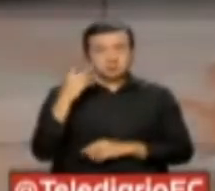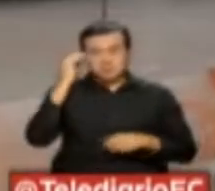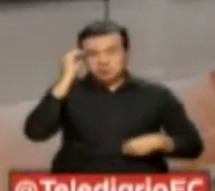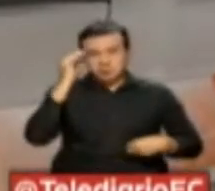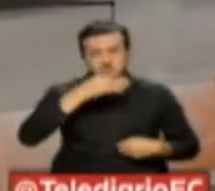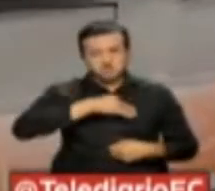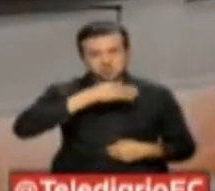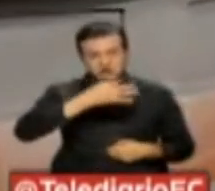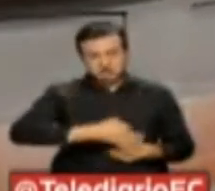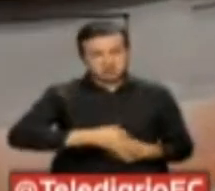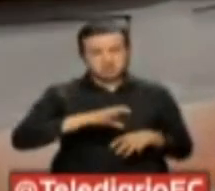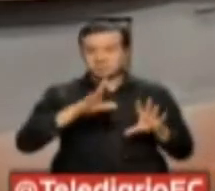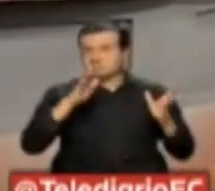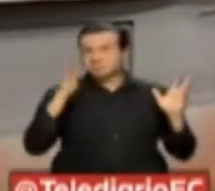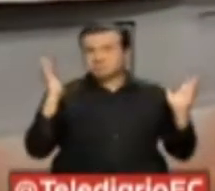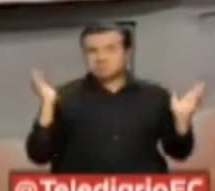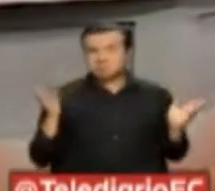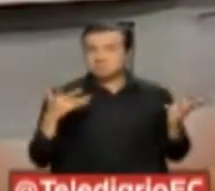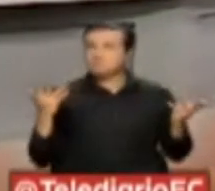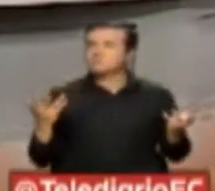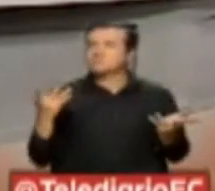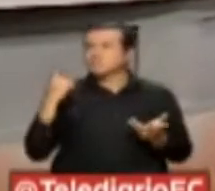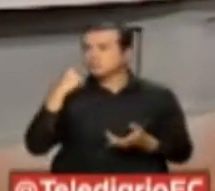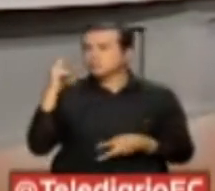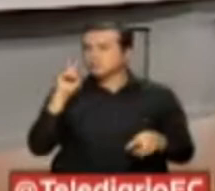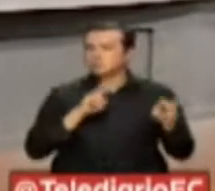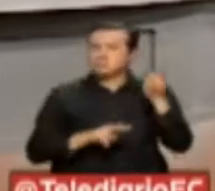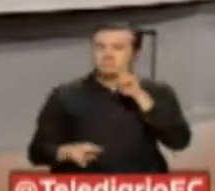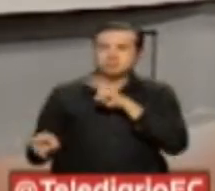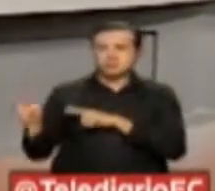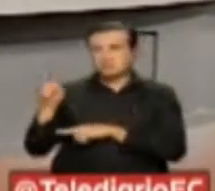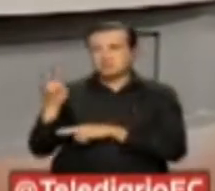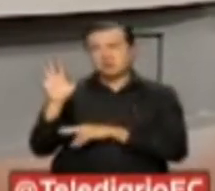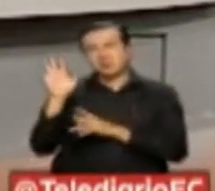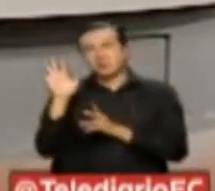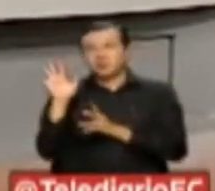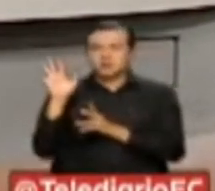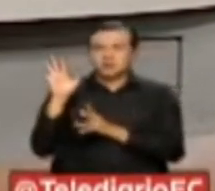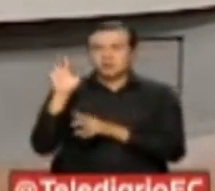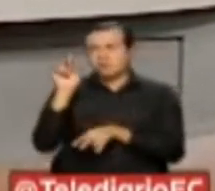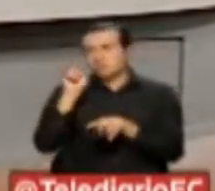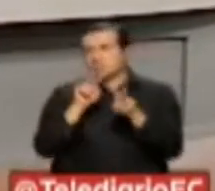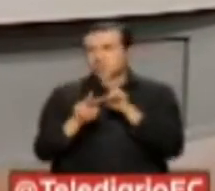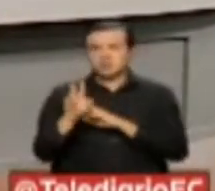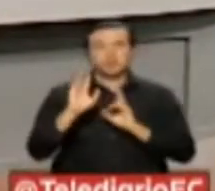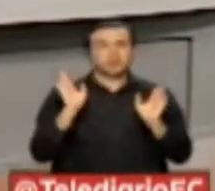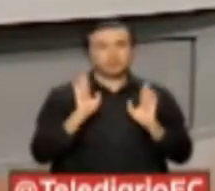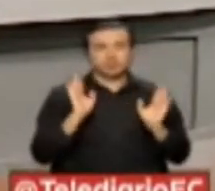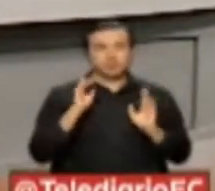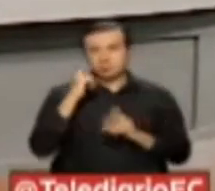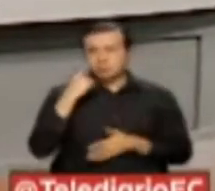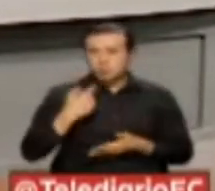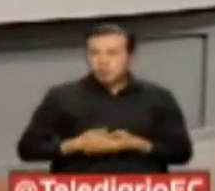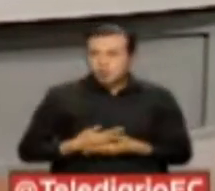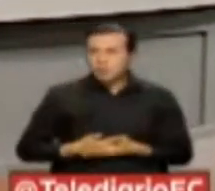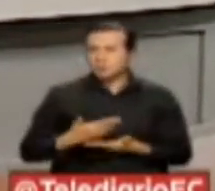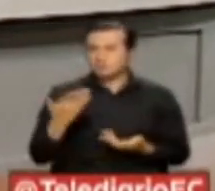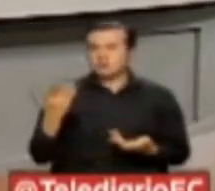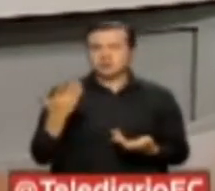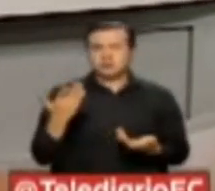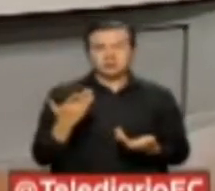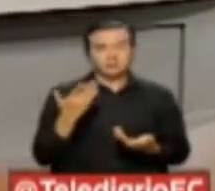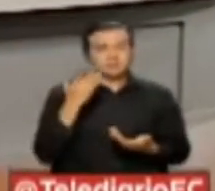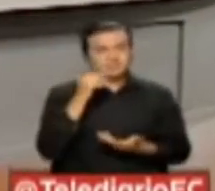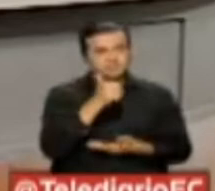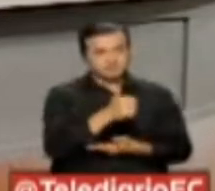éticos y ese análisis no es para comprobar porque usted tiene que